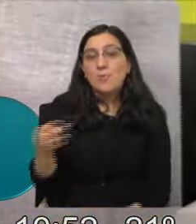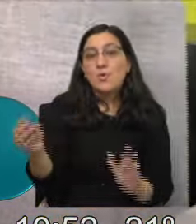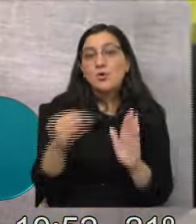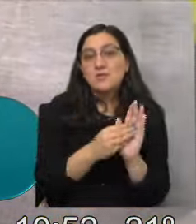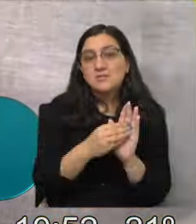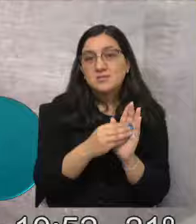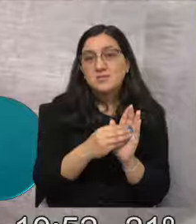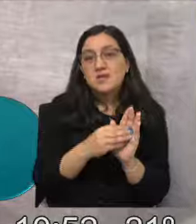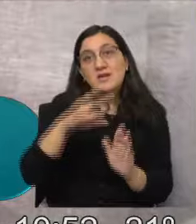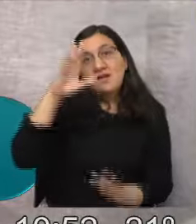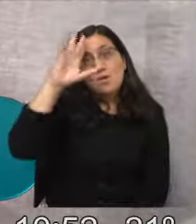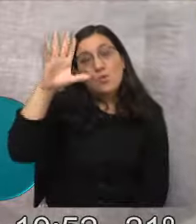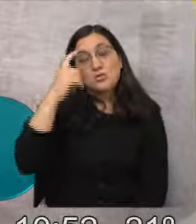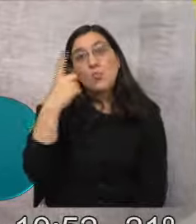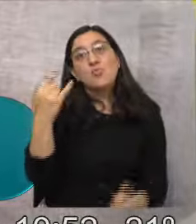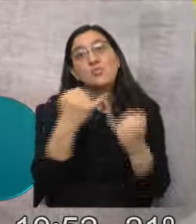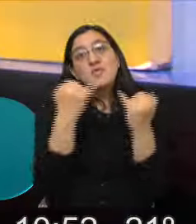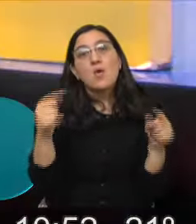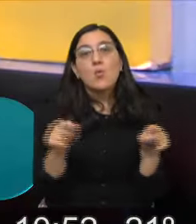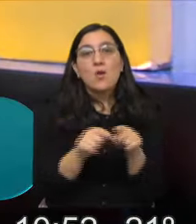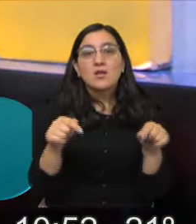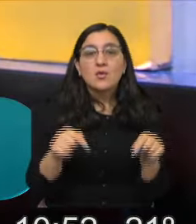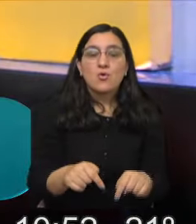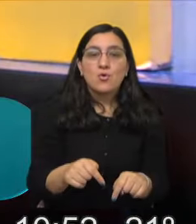aparecen recuerdos. Un día como hoy